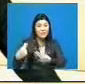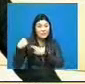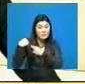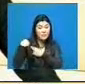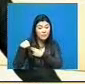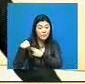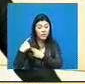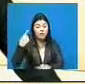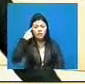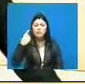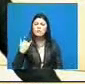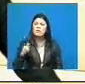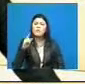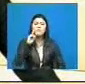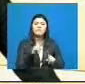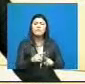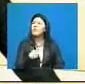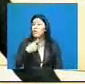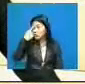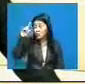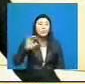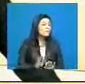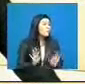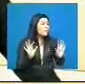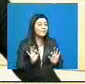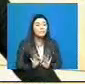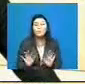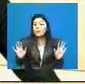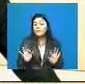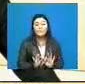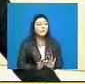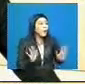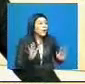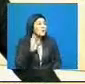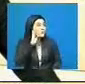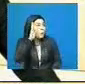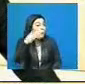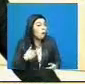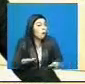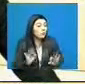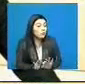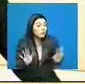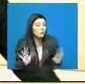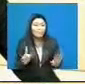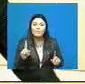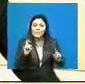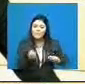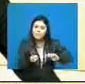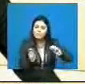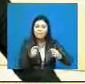no es la de adivinar, no es la de predecir, es la de adaptarse y